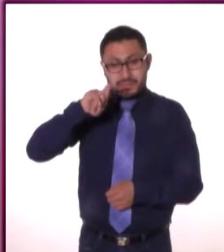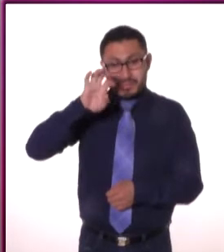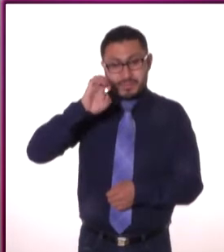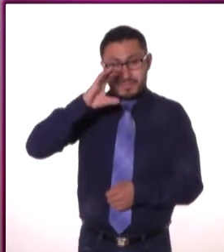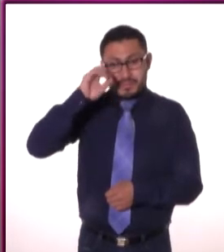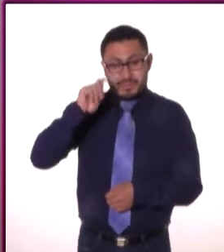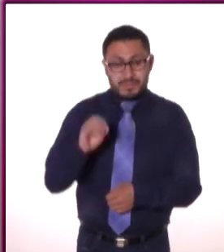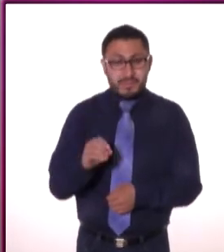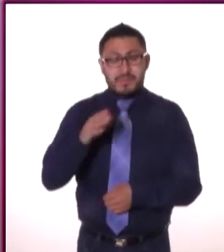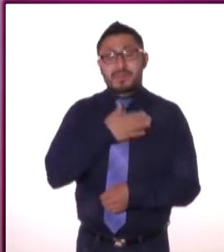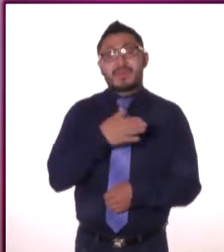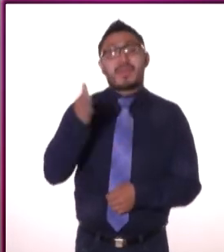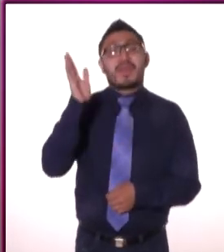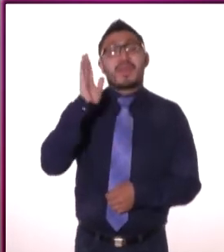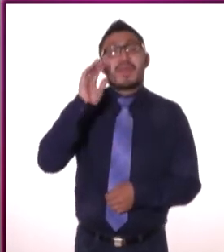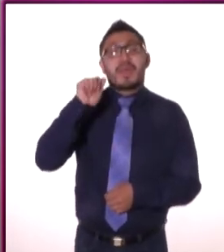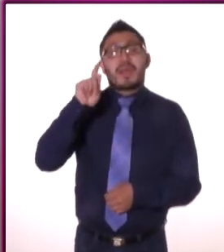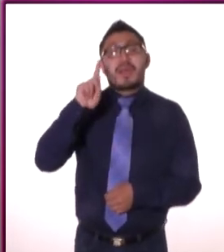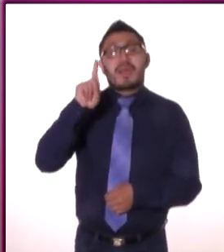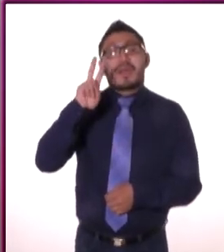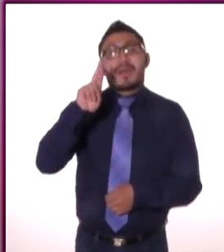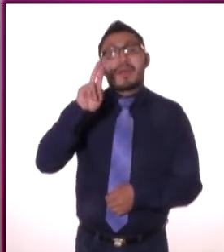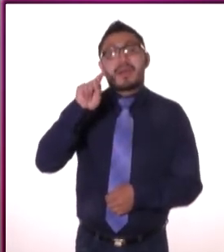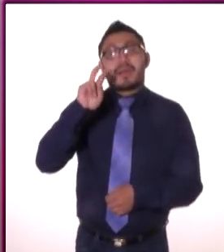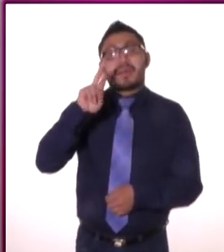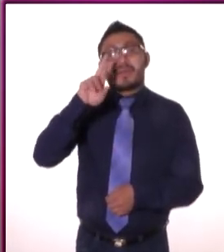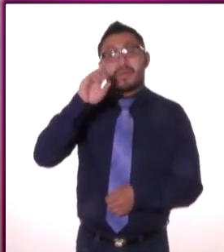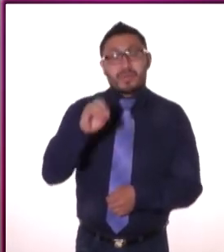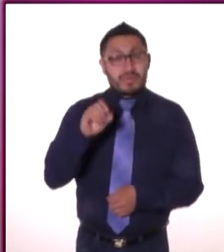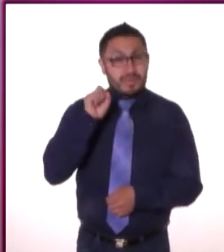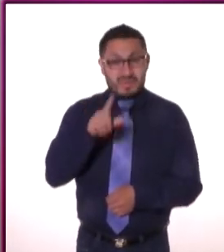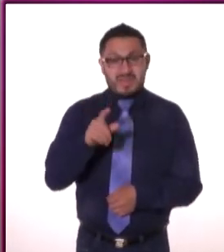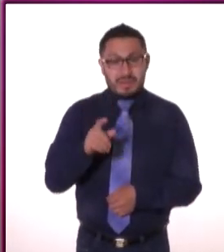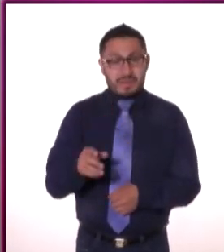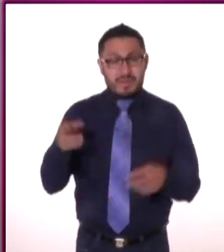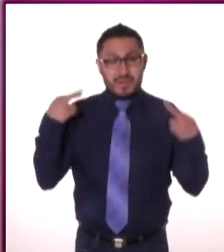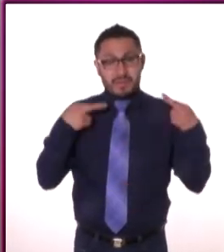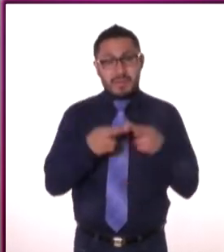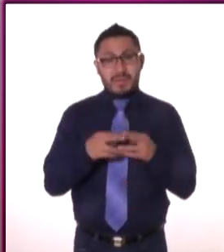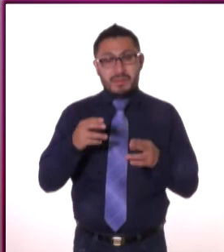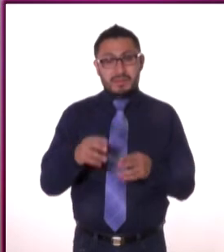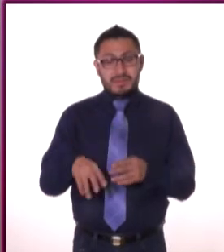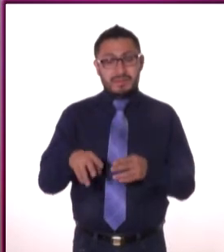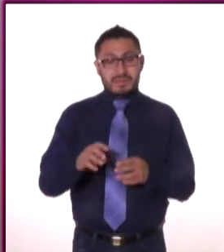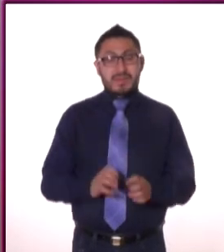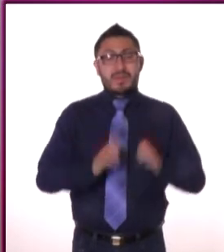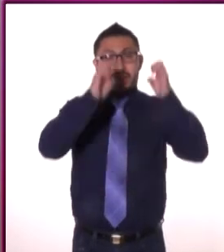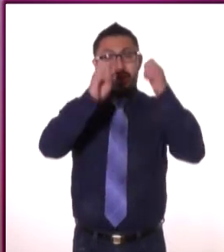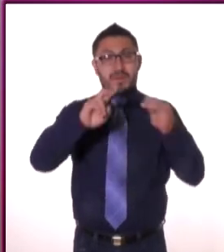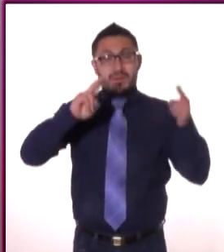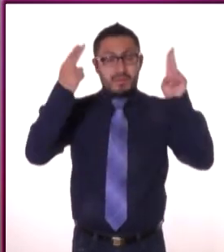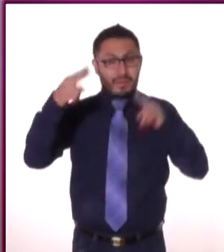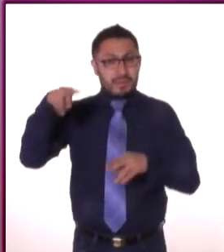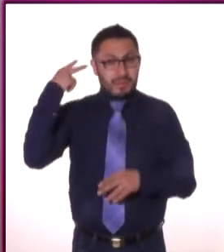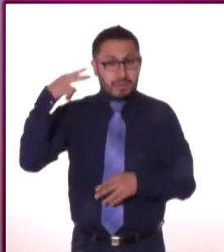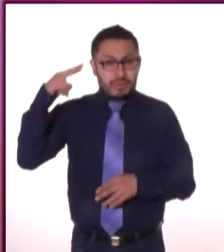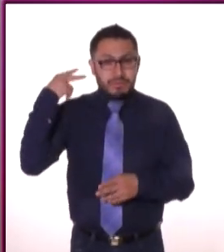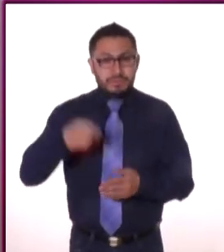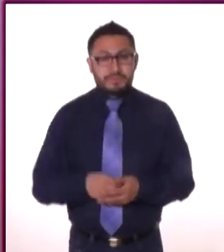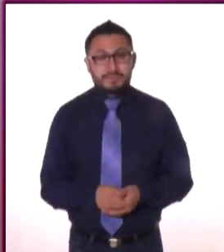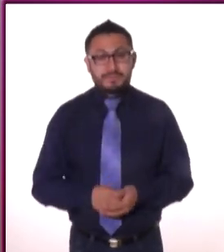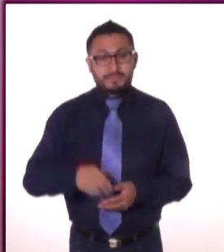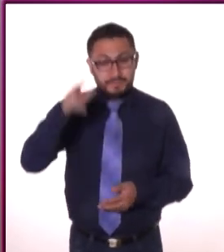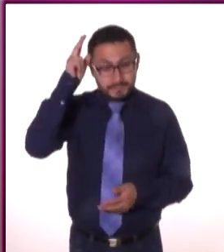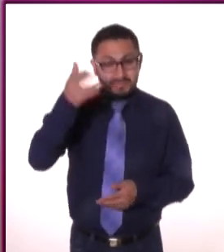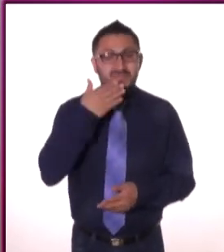al arquitecto Arturo Velázquez Ruiz, que también es profesor en la Facultad de Arquitectura de la Universidad Veracruzana. ¿Qué tal,